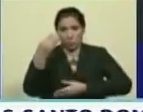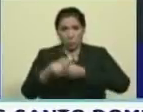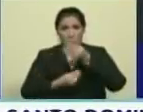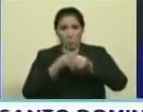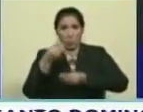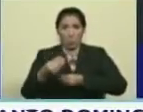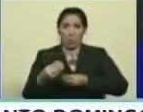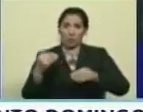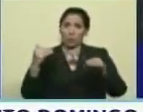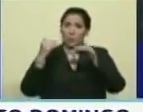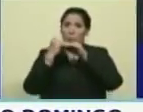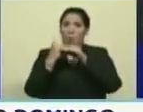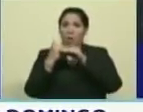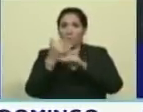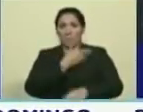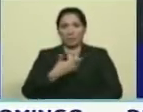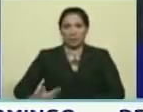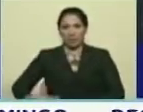presidente Díaz-Canel.